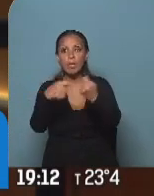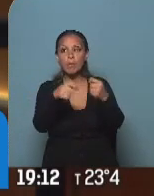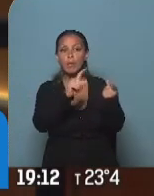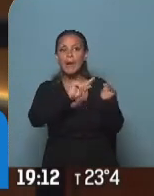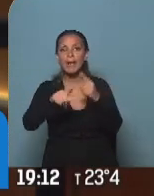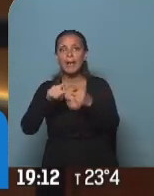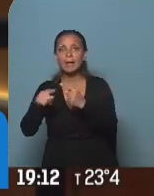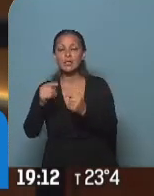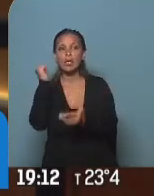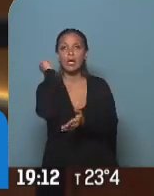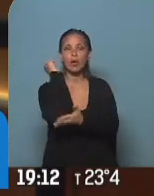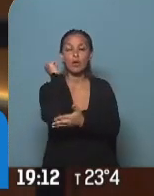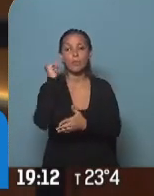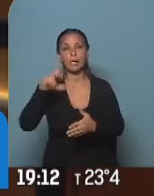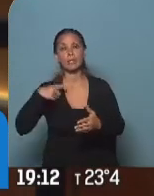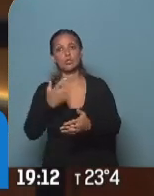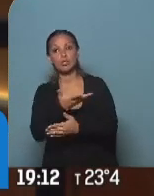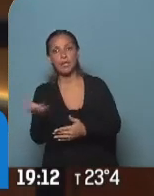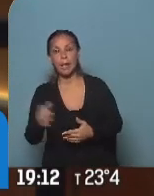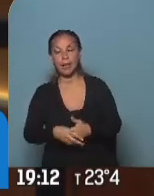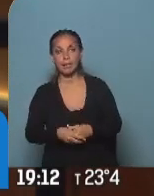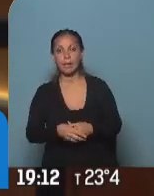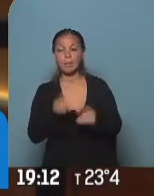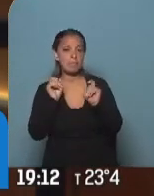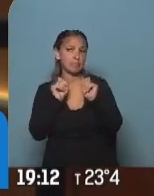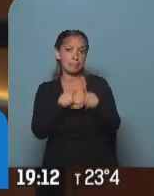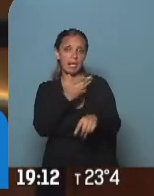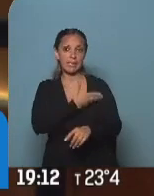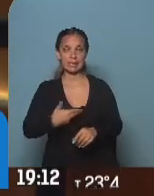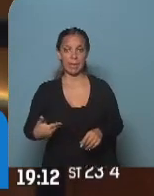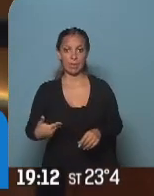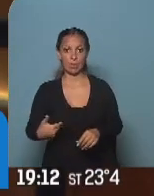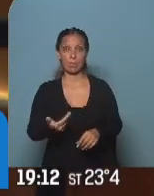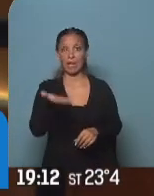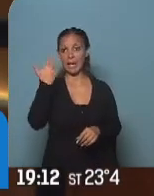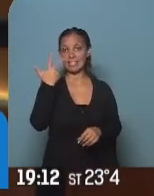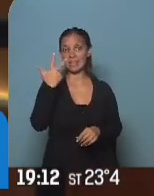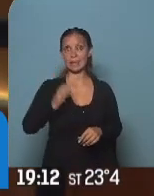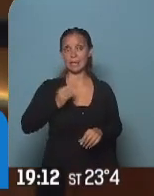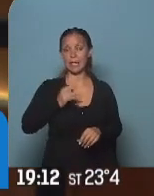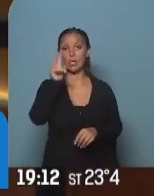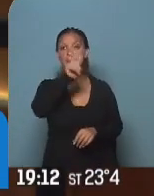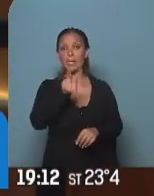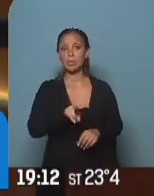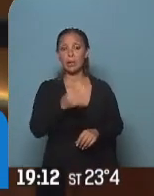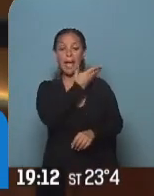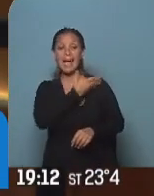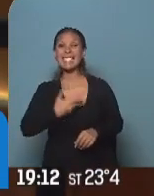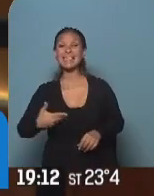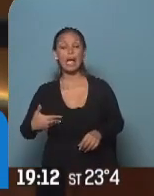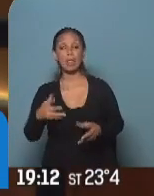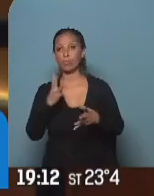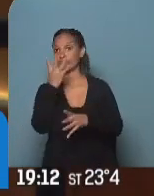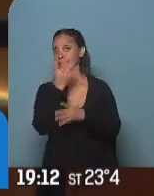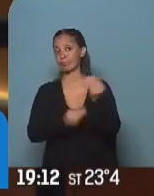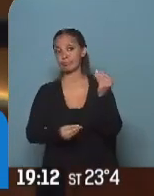y sociales. Hay un proceso de descomposición del Estado. Venezuela en los últimos 3 años se ha transformado en un Estado fallido, un Estado en